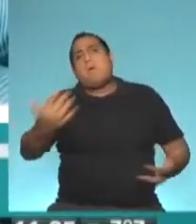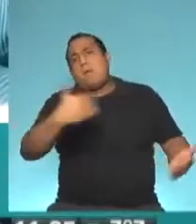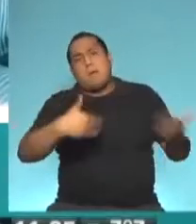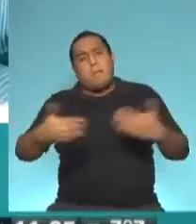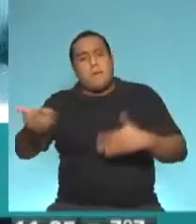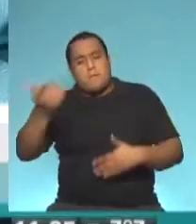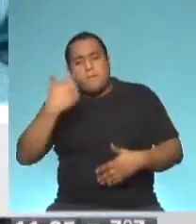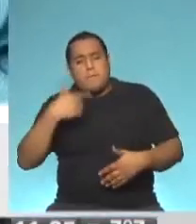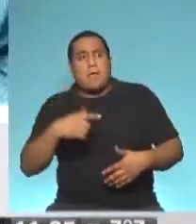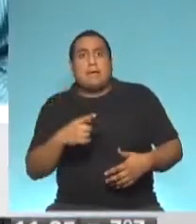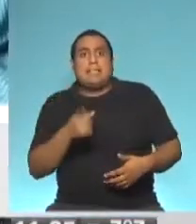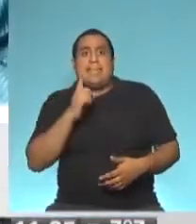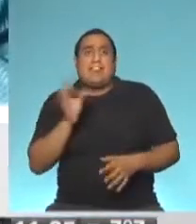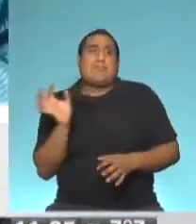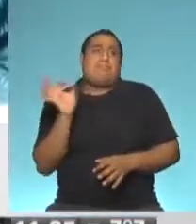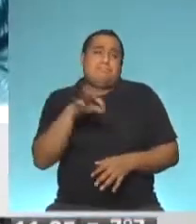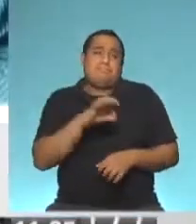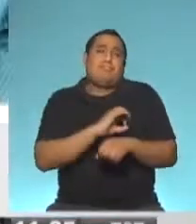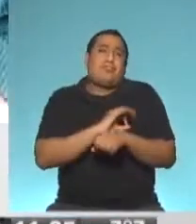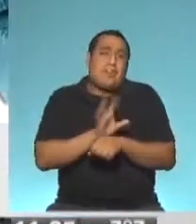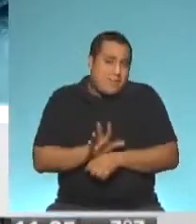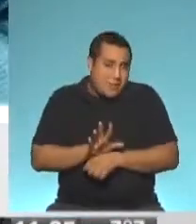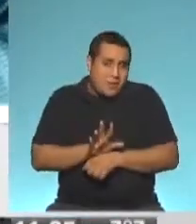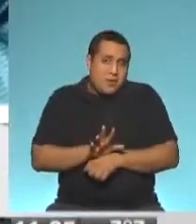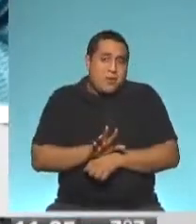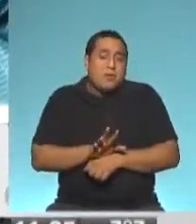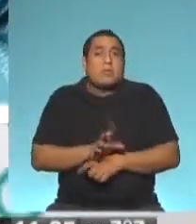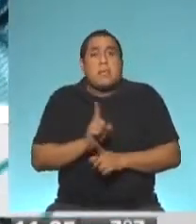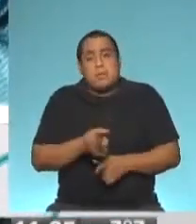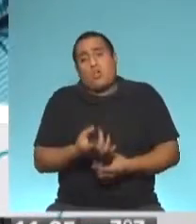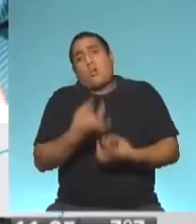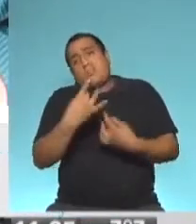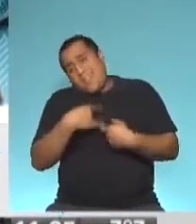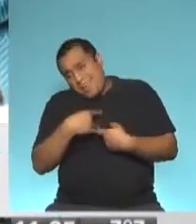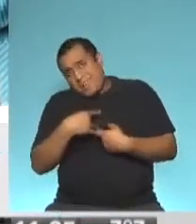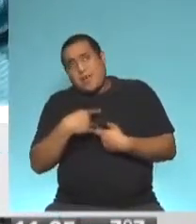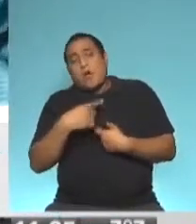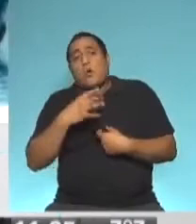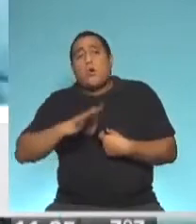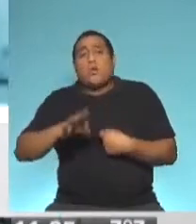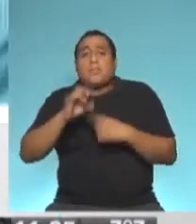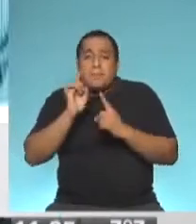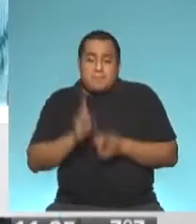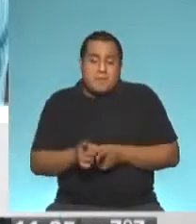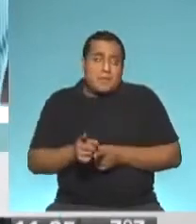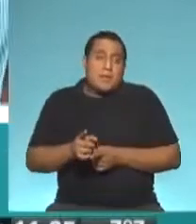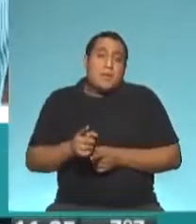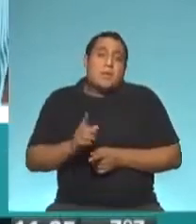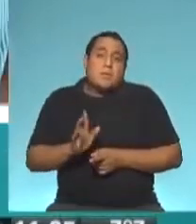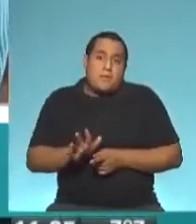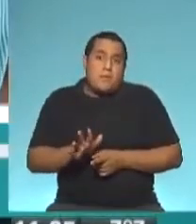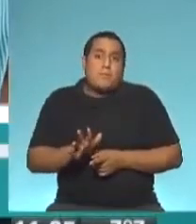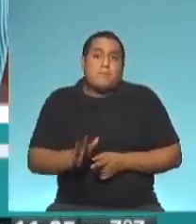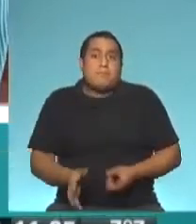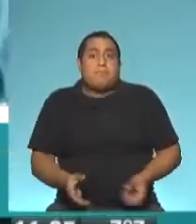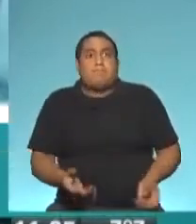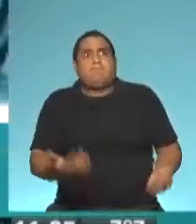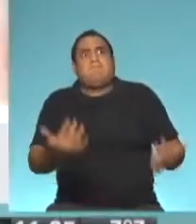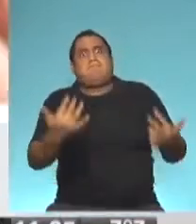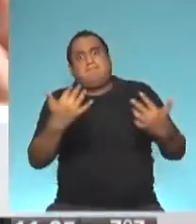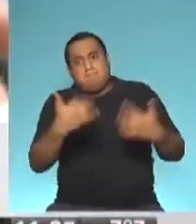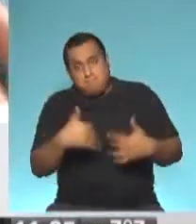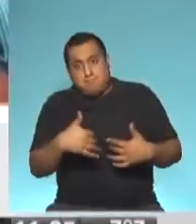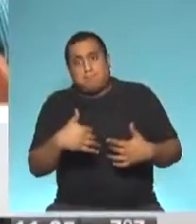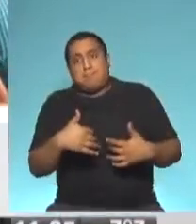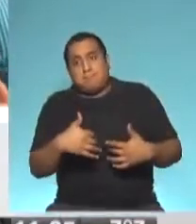a un riesgo, no solo porque se pueden contagiar, porque nos podemos contagiar, sino que también estaríamos trayendo un montón de gente al hospital y